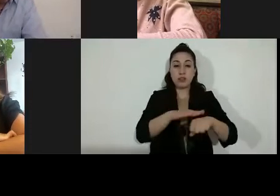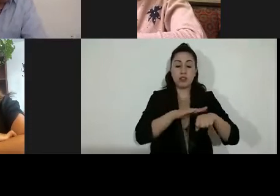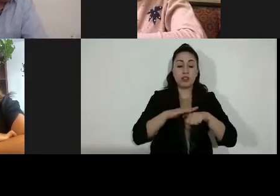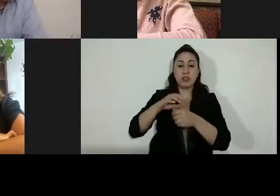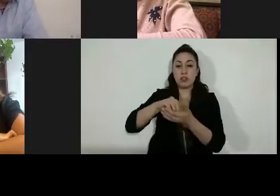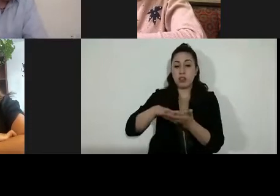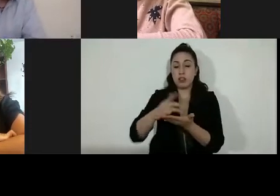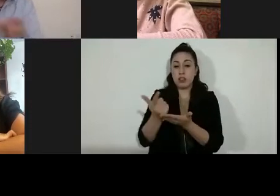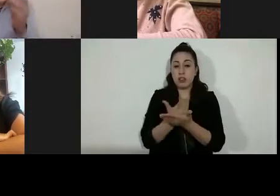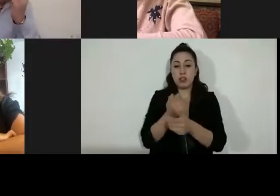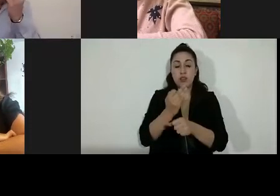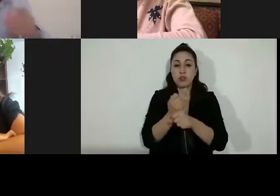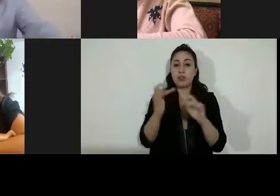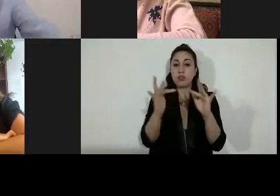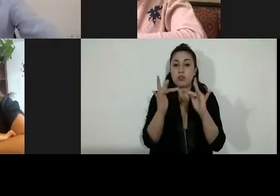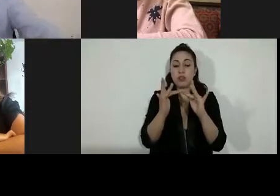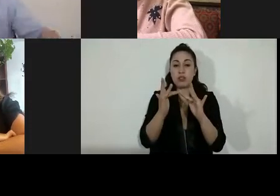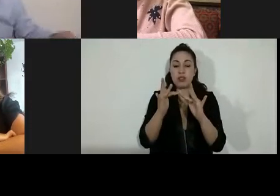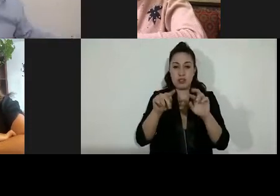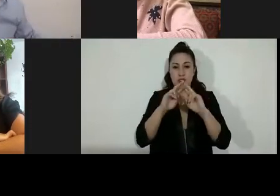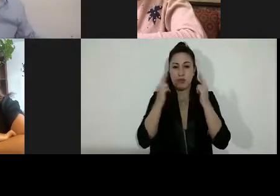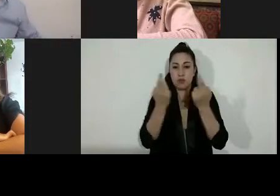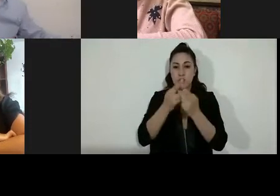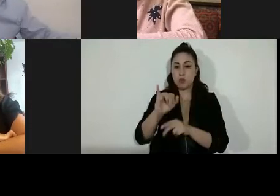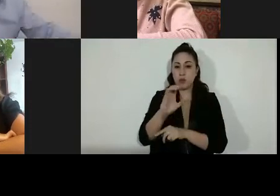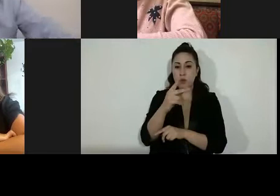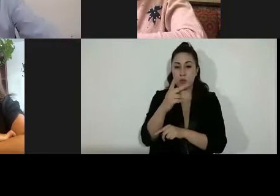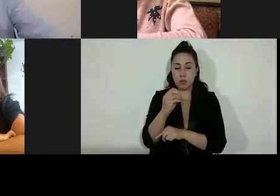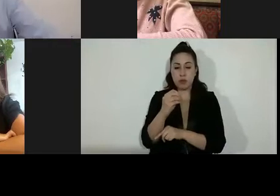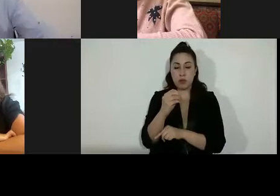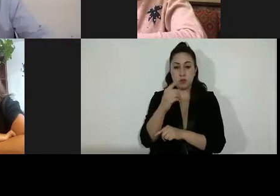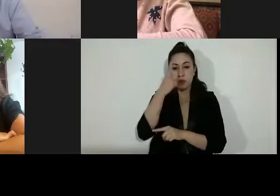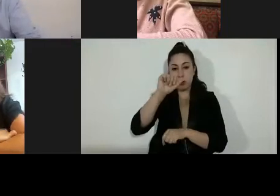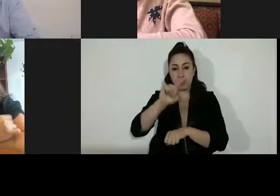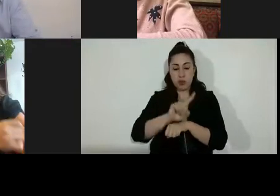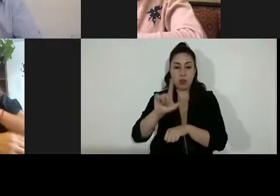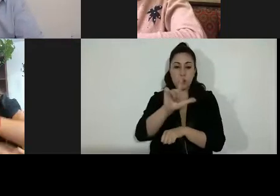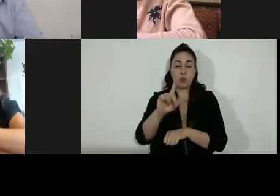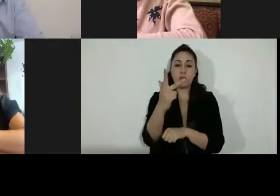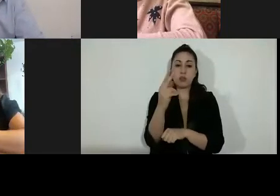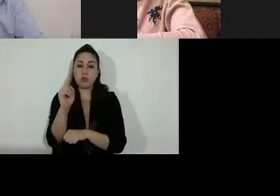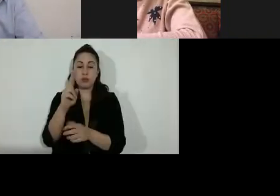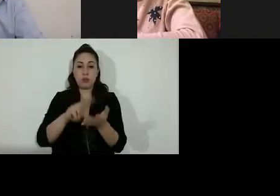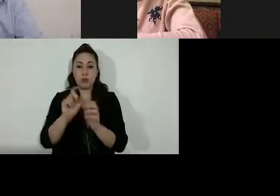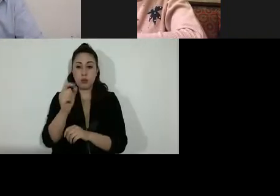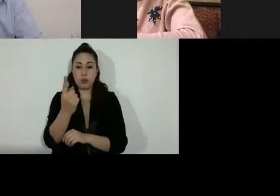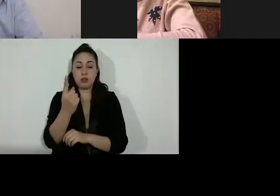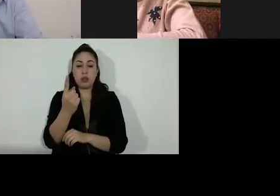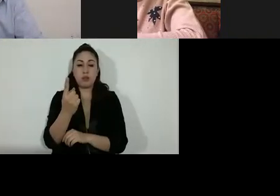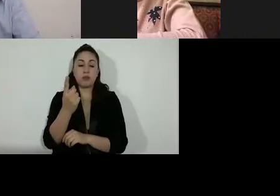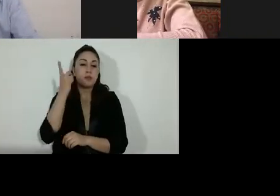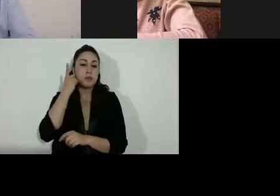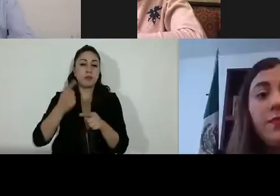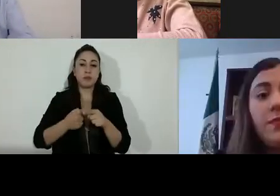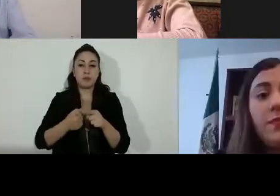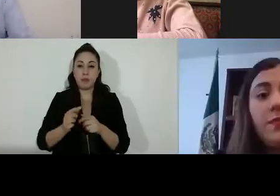se encuentran presentes a esta sesión de la Junta de Coordinación Política convocada para este lunes 8 de noviembre del 2021 las siguientes